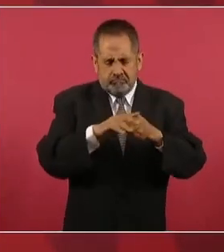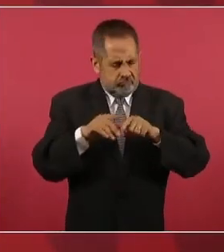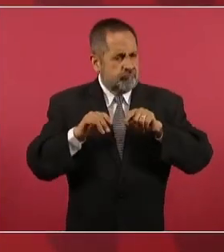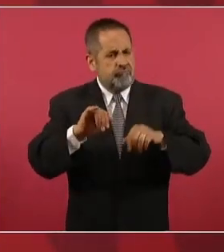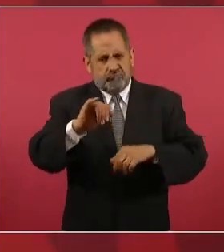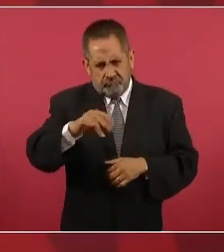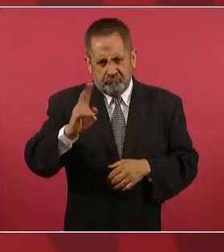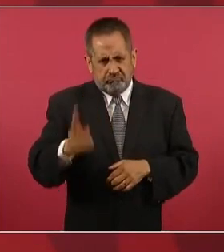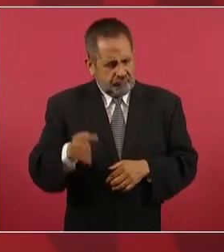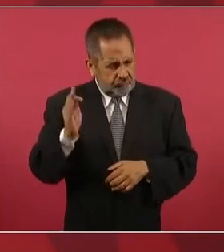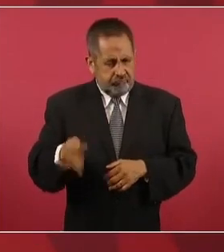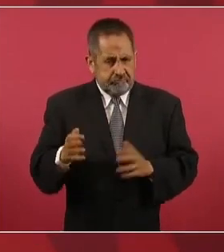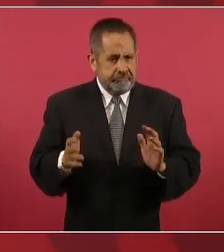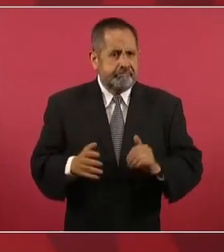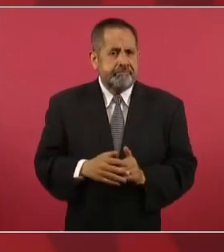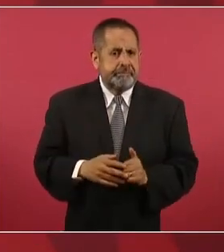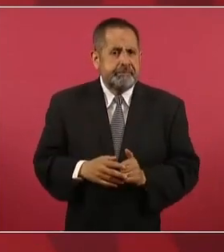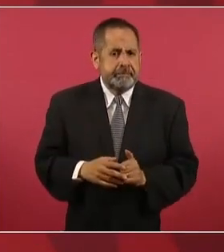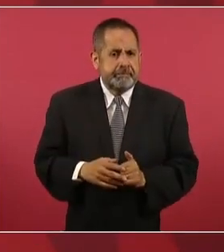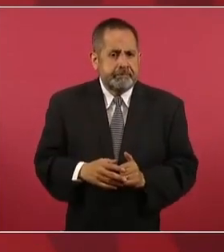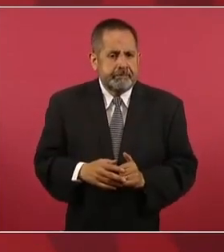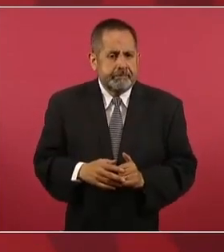Hay muchas